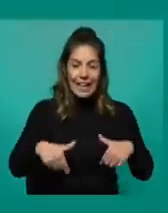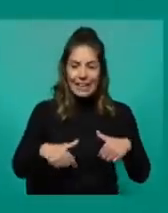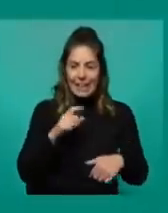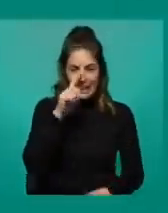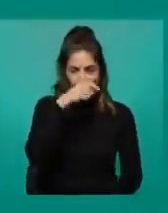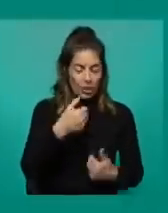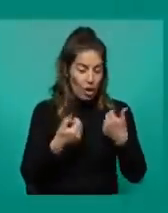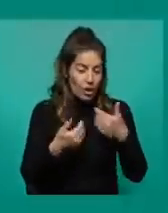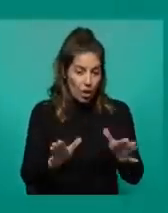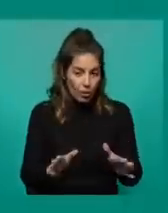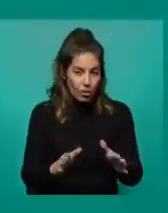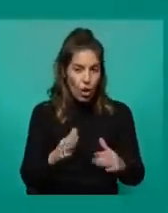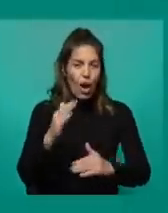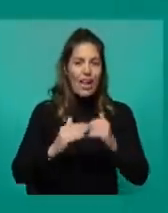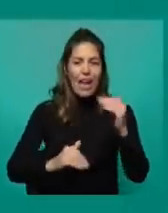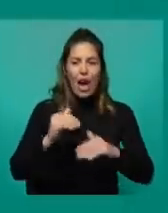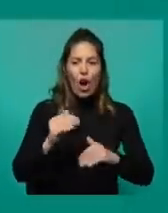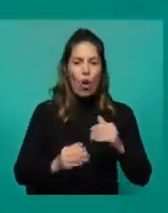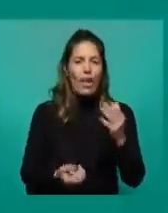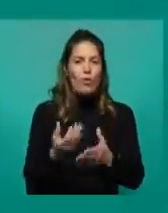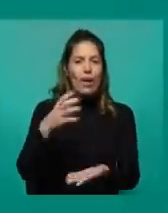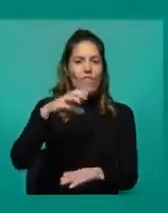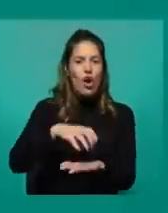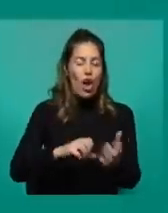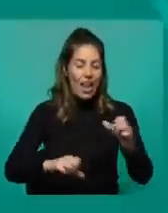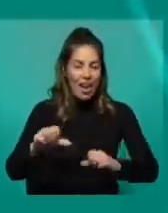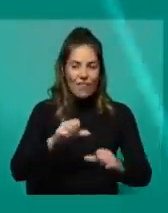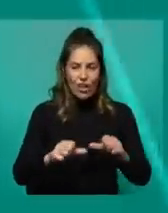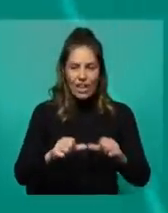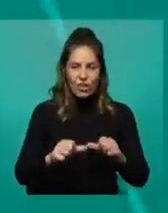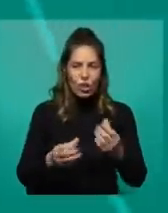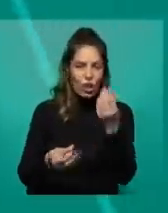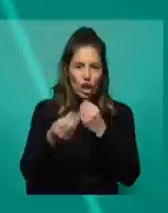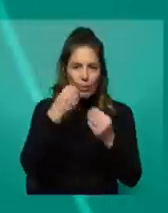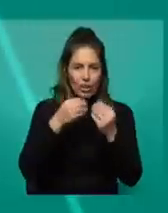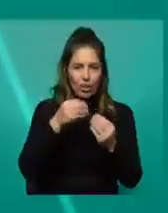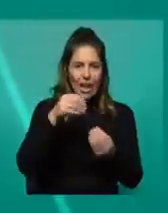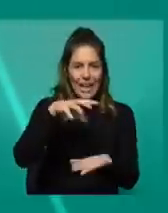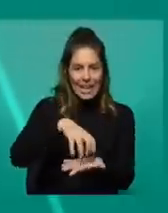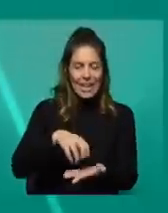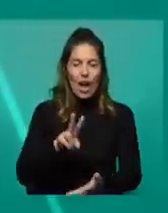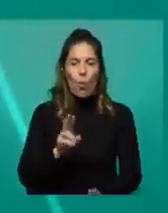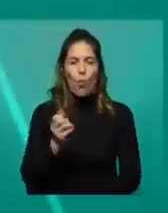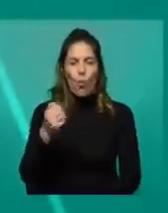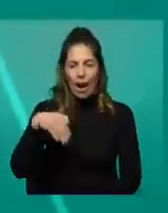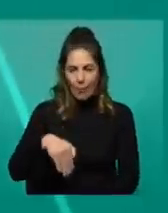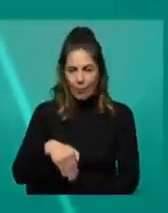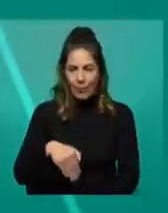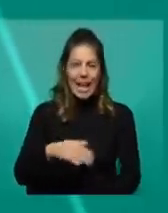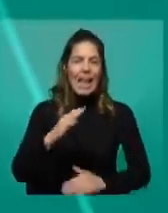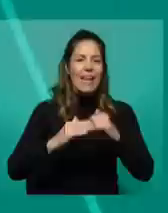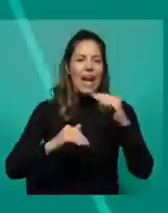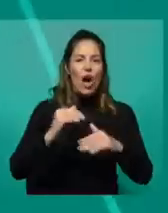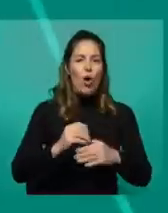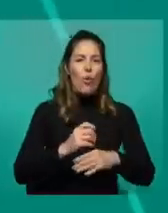inauguró la obra del nuevo laboratorio bromatológico que están instalados la unidad agroalimentaria metropolitana la obra que implicará